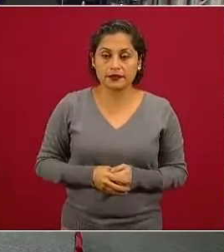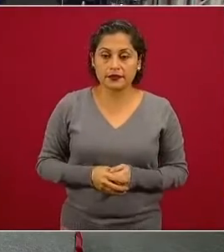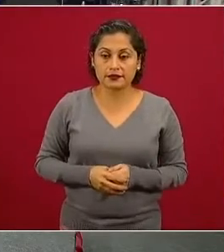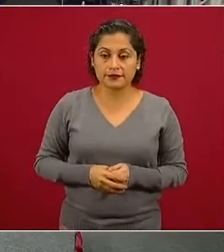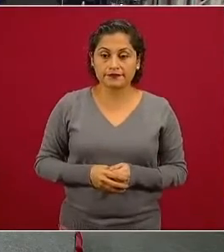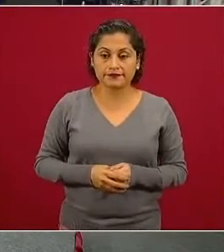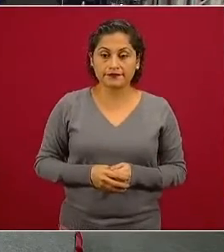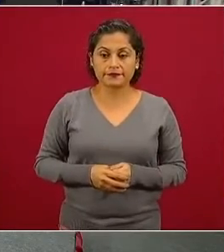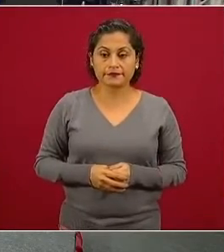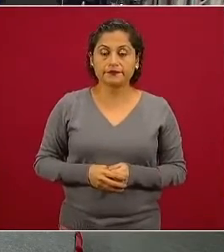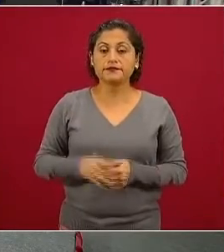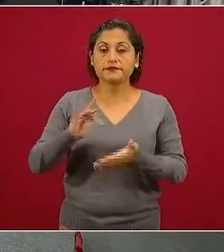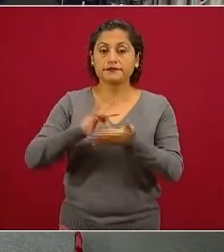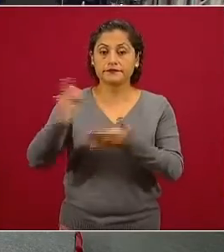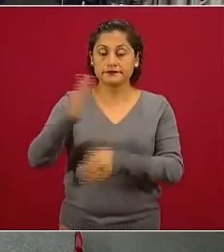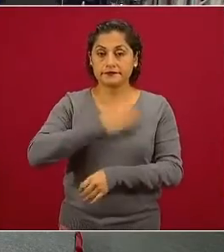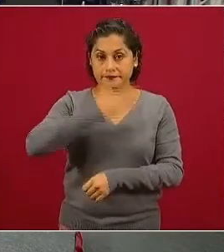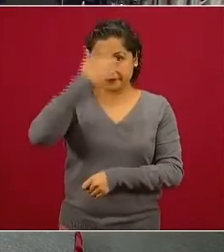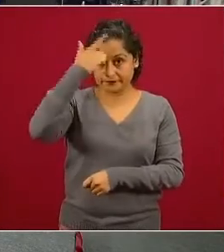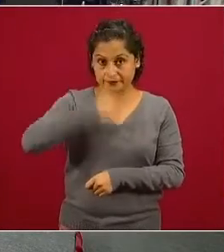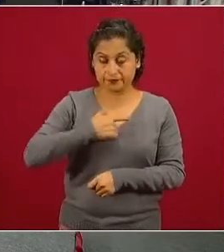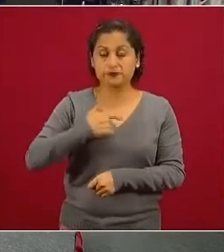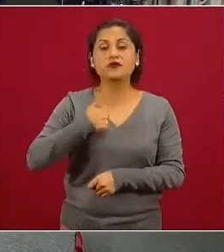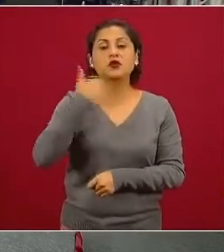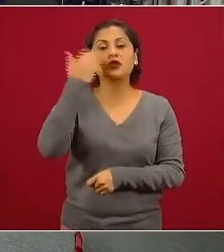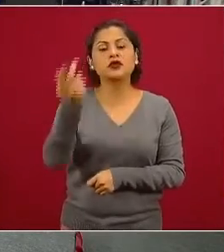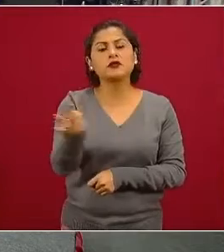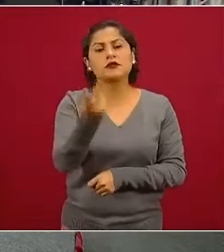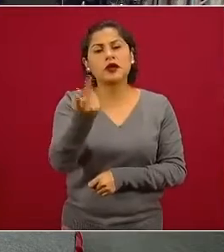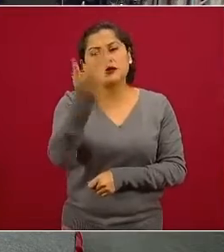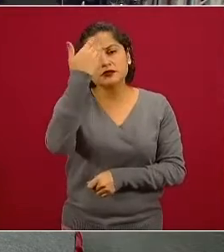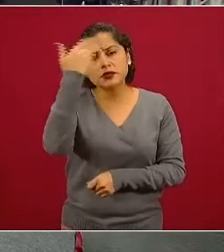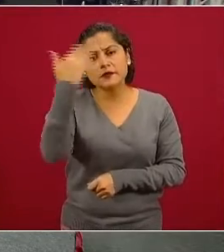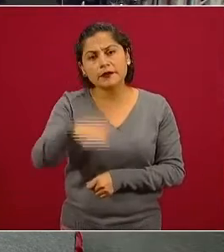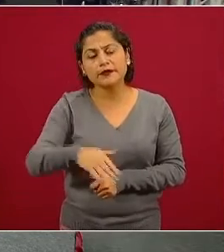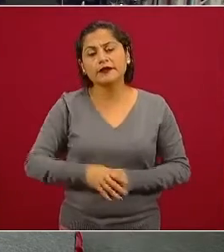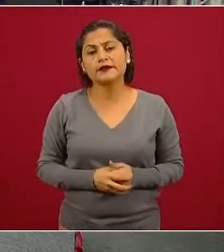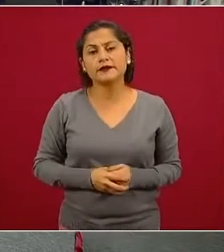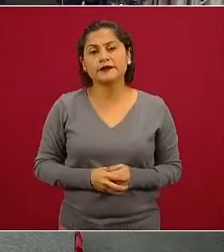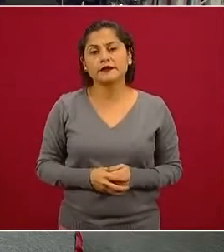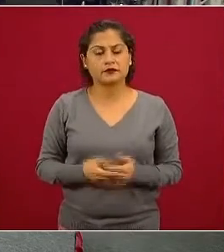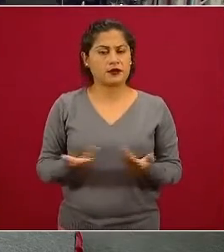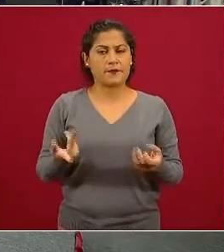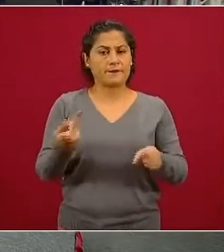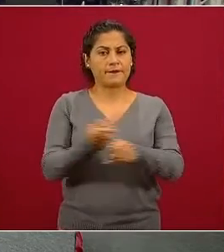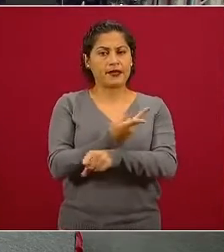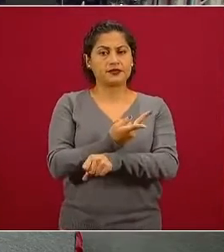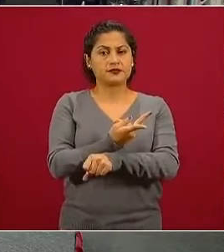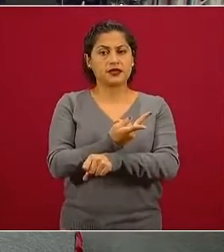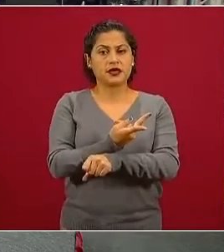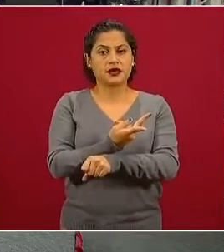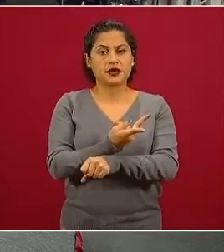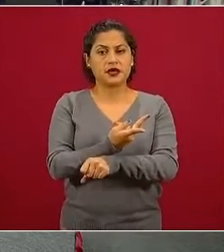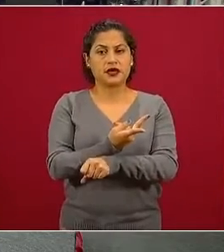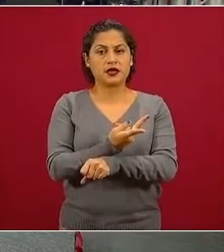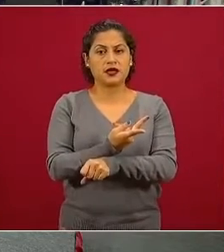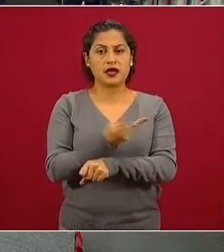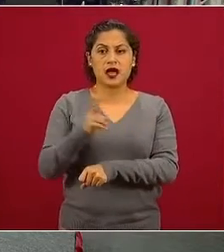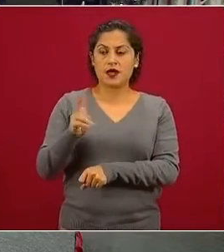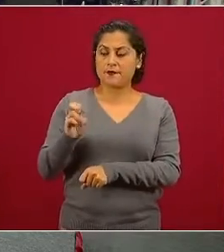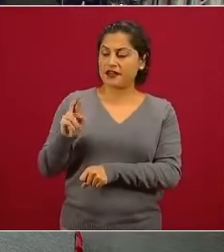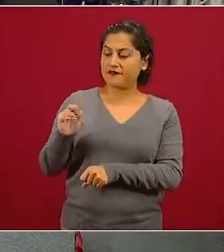alguna función pública que la sociedad pudiera apreciar. Adelante, que todo el mundo actúe según su conciencia